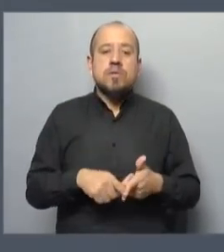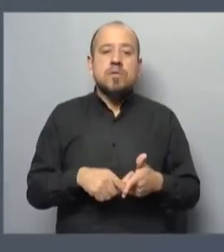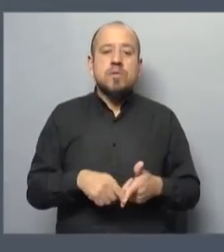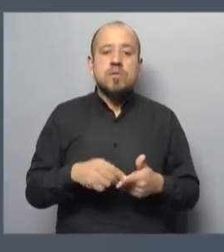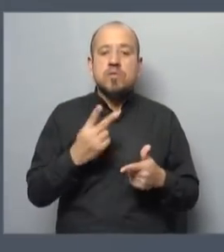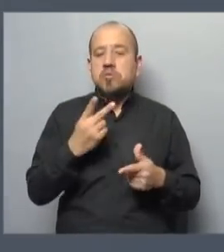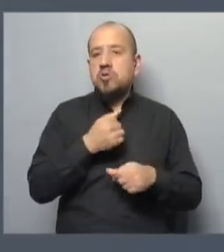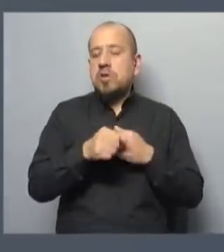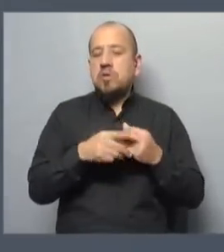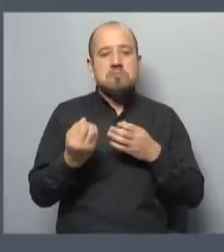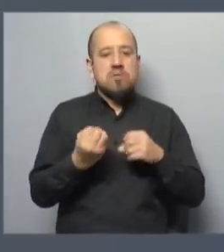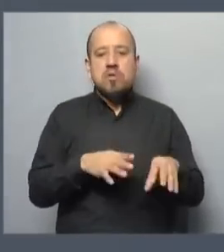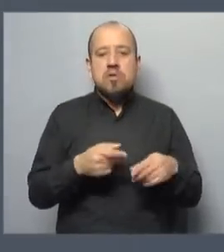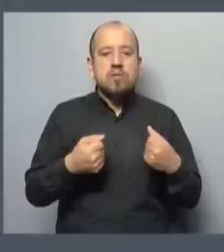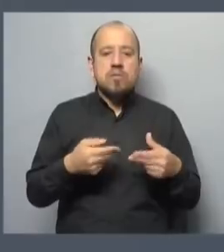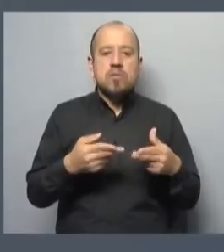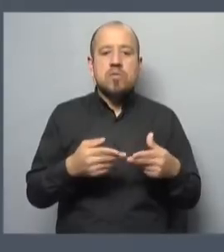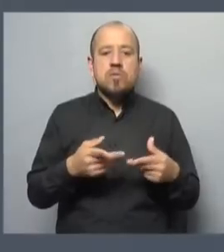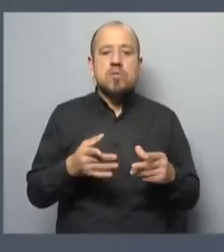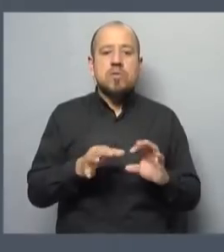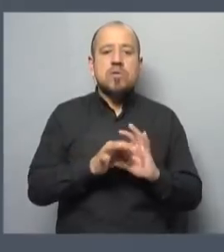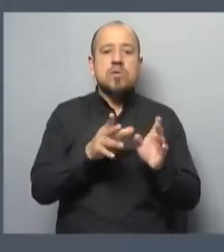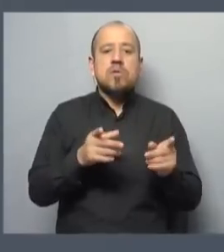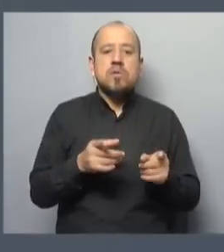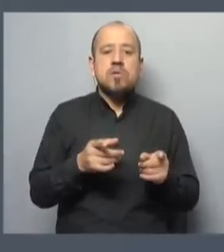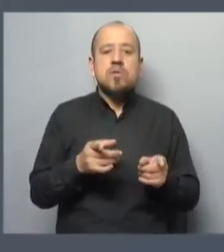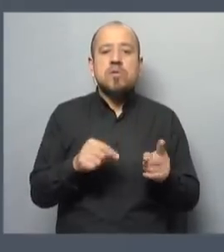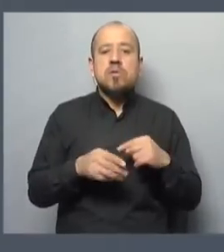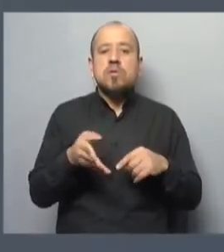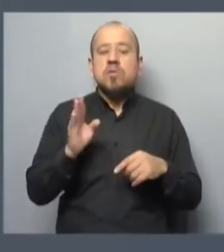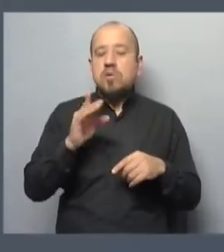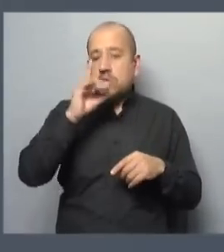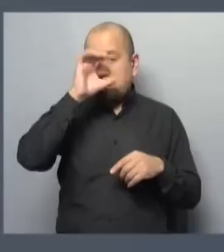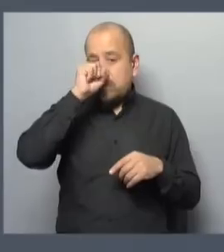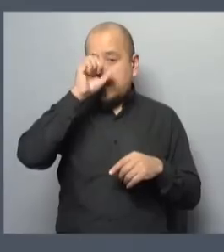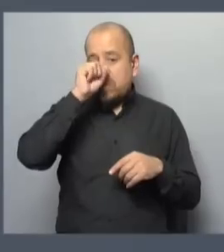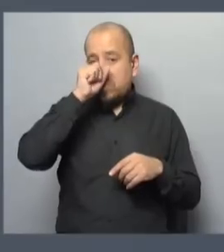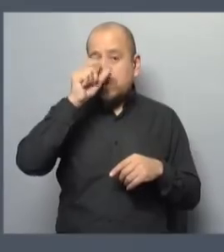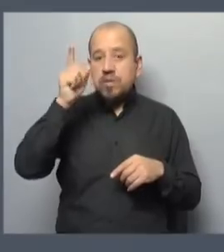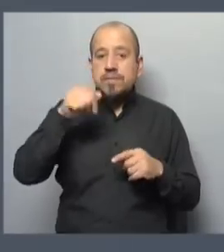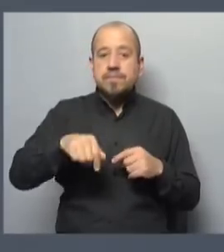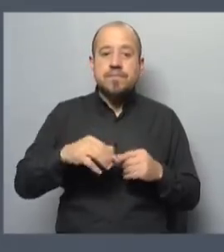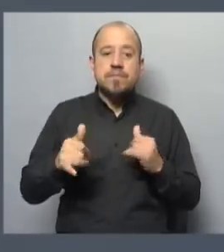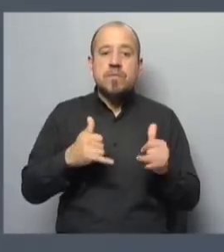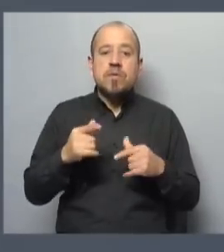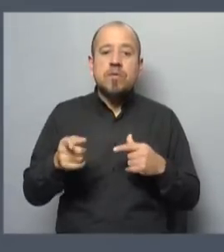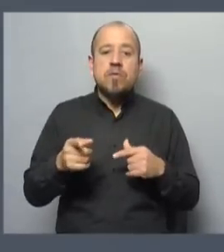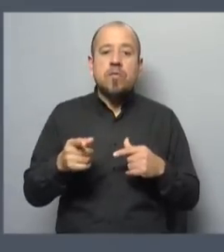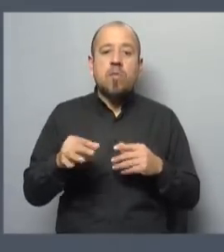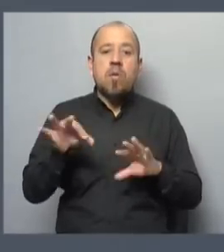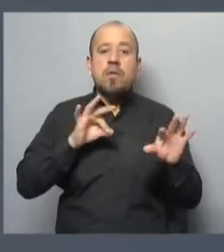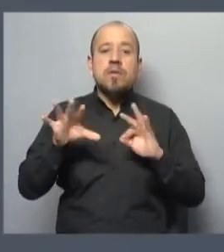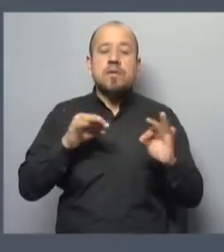jugar y evidentemente quedé libre y me fui a florida porque tiene ese sueño de jugar en la selección